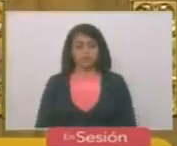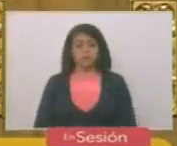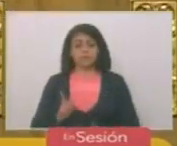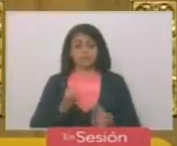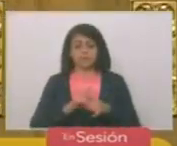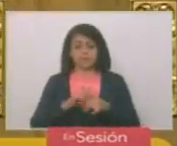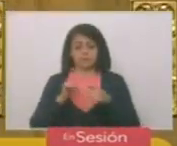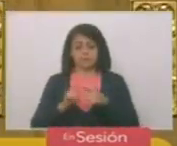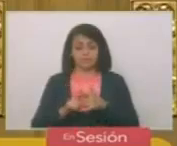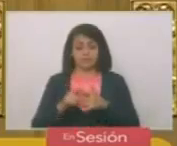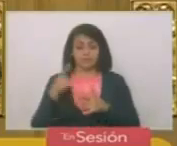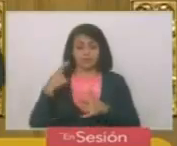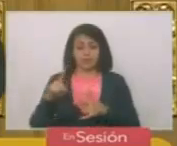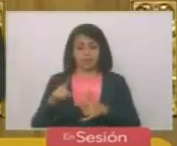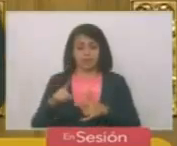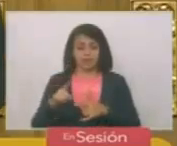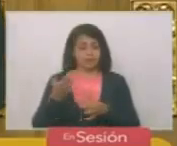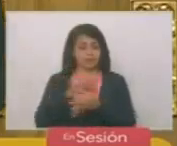evidentemente hay